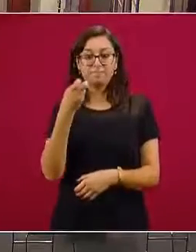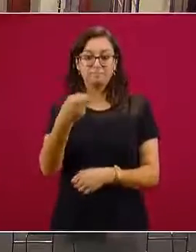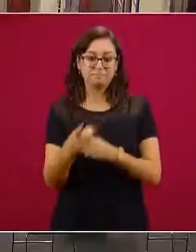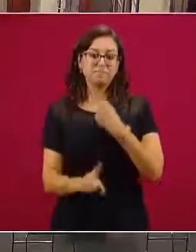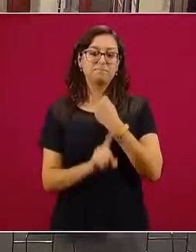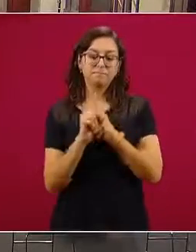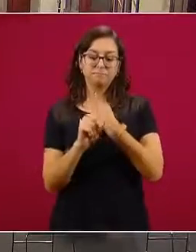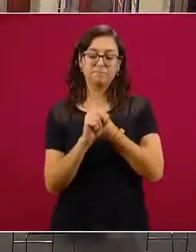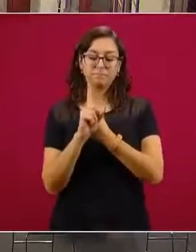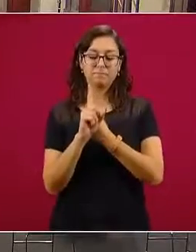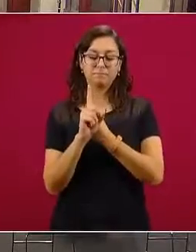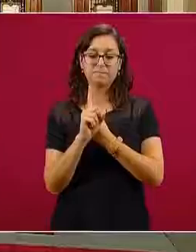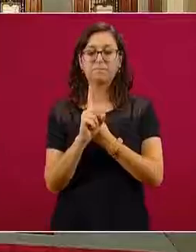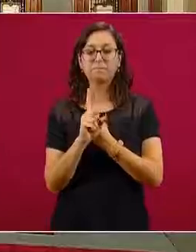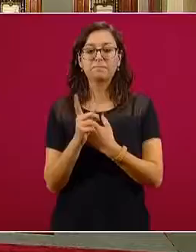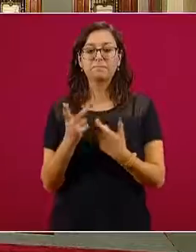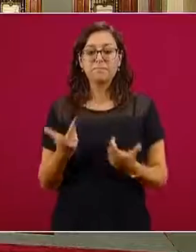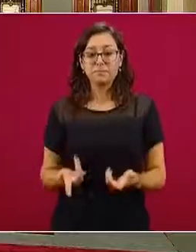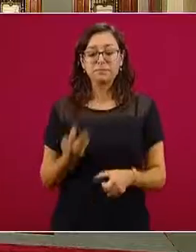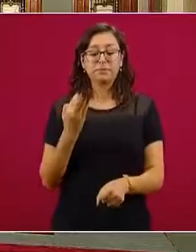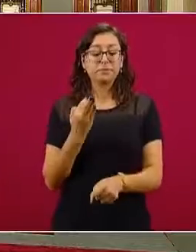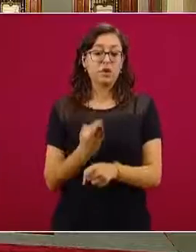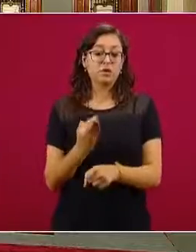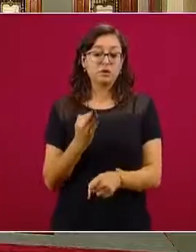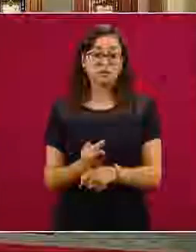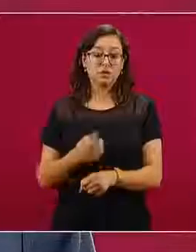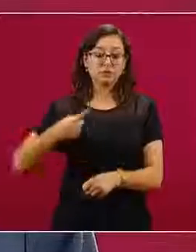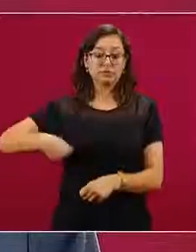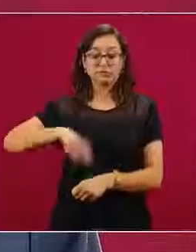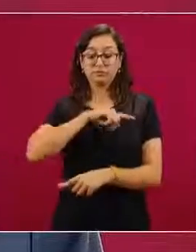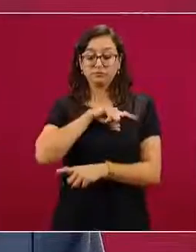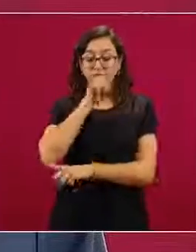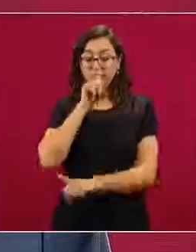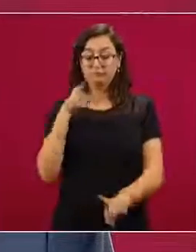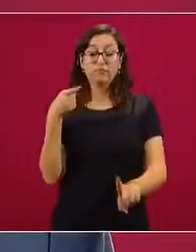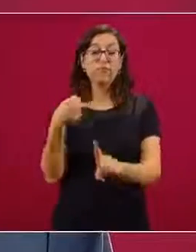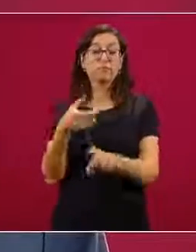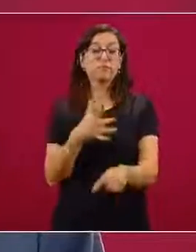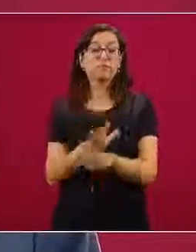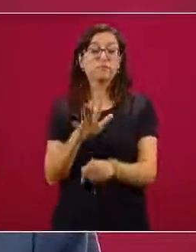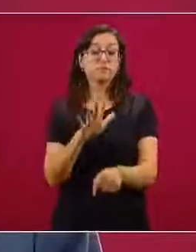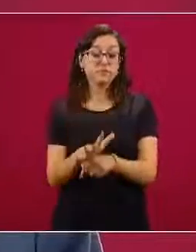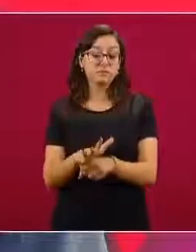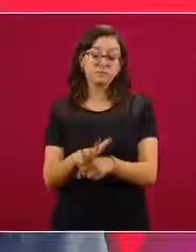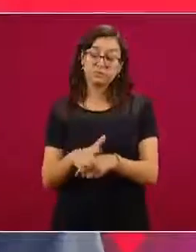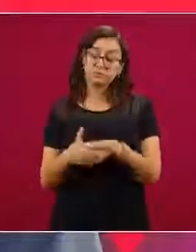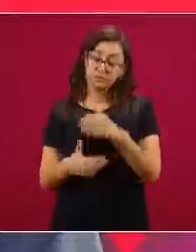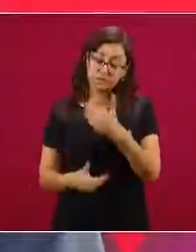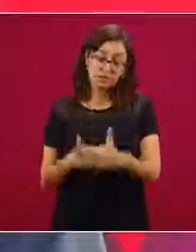problemática importante. Y uno de los objetivos que tenemos es justo transitar hacia